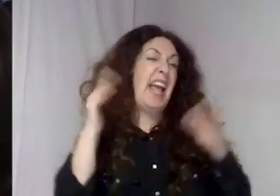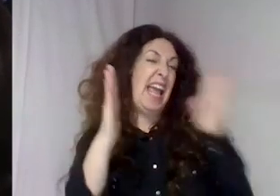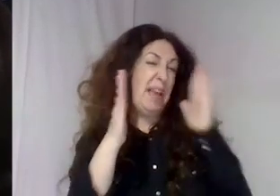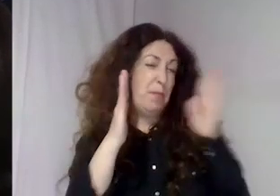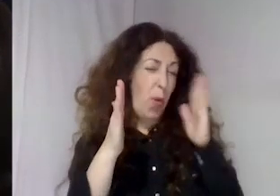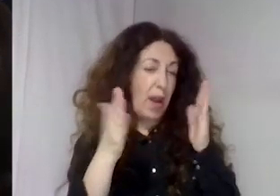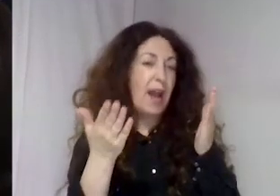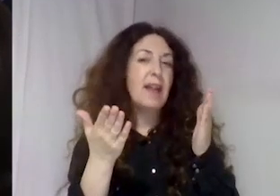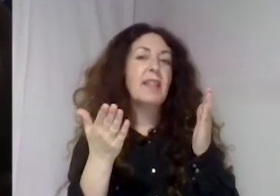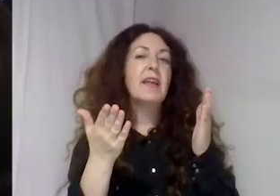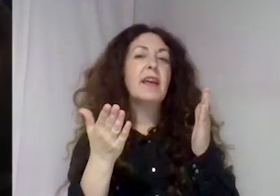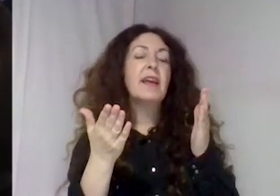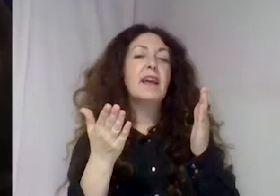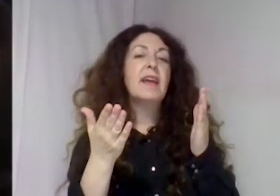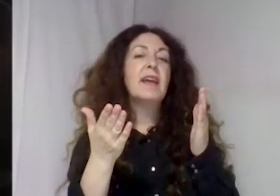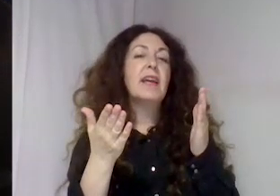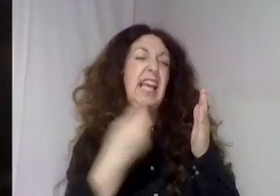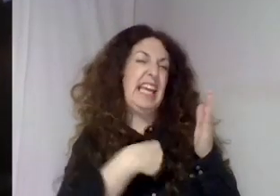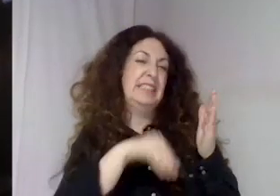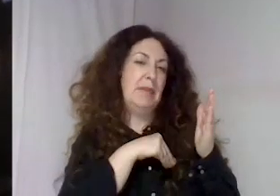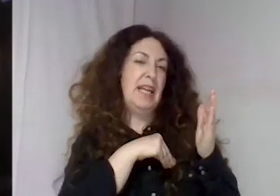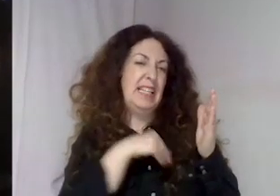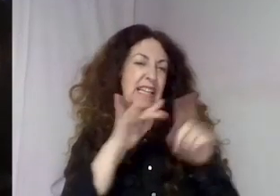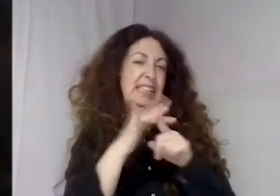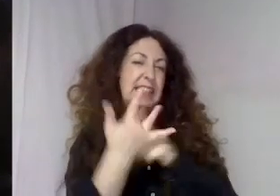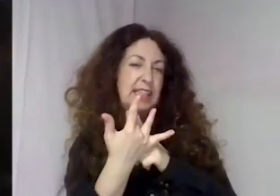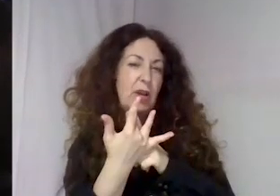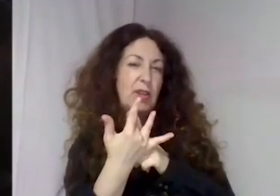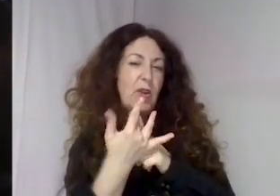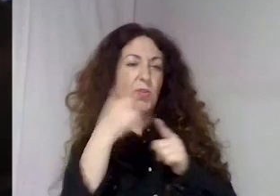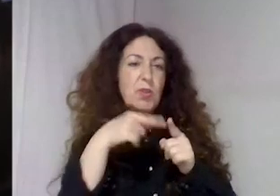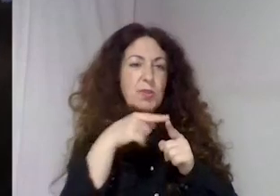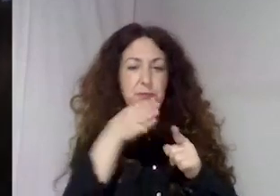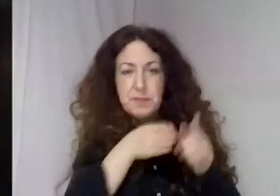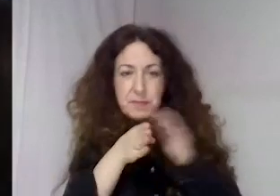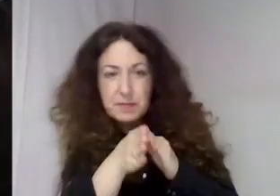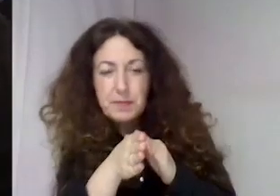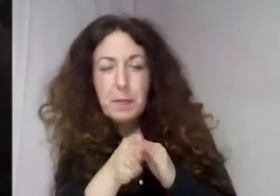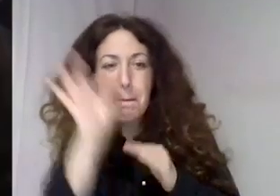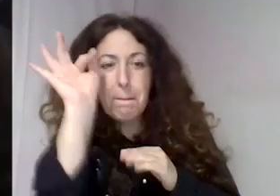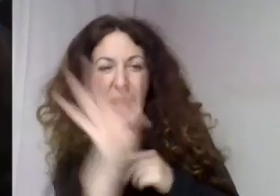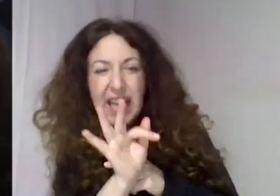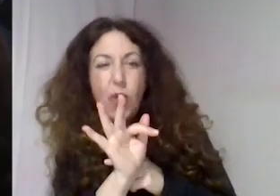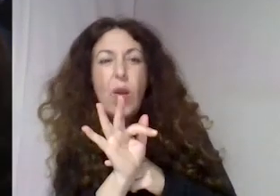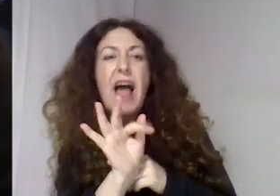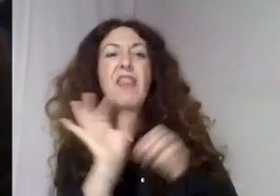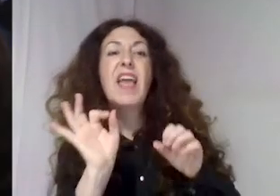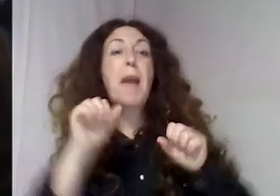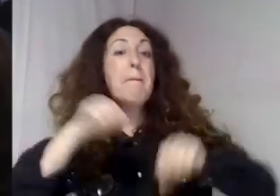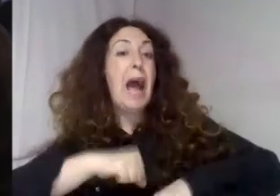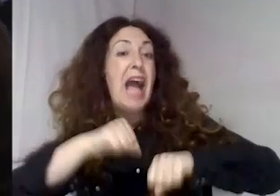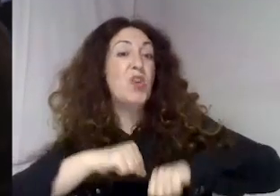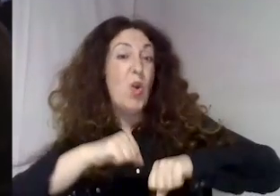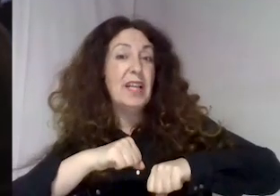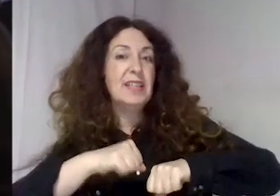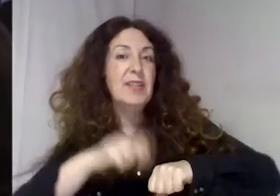un poco coral que estamos teniendo, que es el siguiente, en defensa del título. ¿Por qué no nos preguntamos